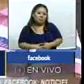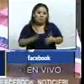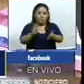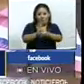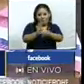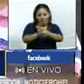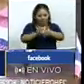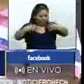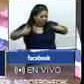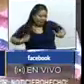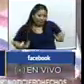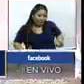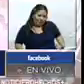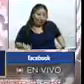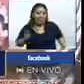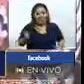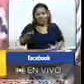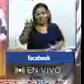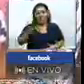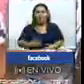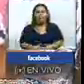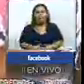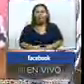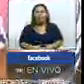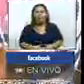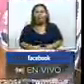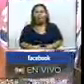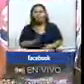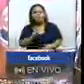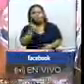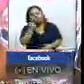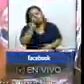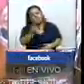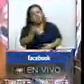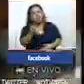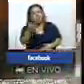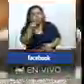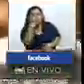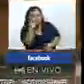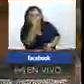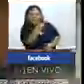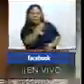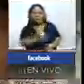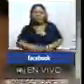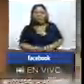traje y todo eso, estreno. Solo vean.